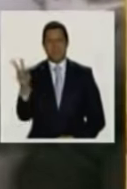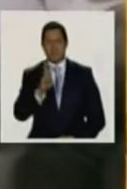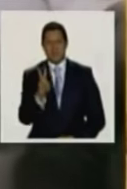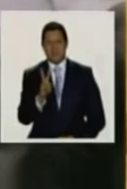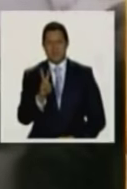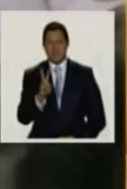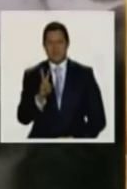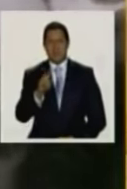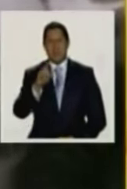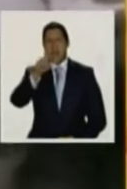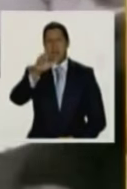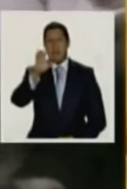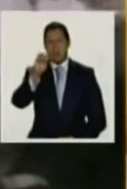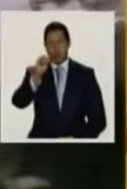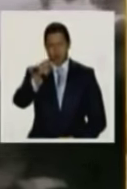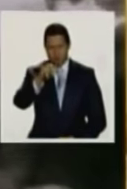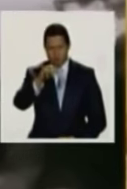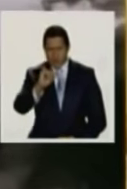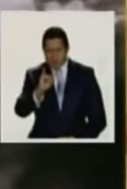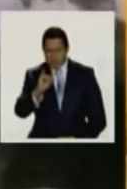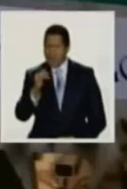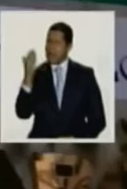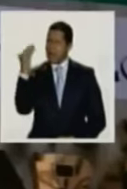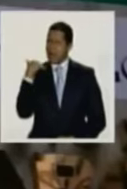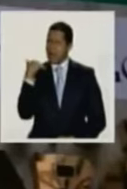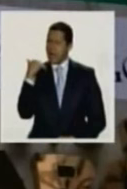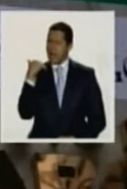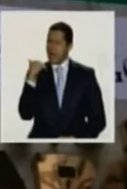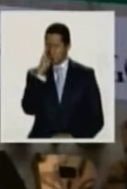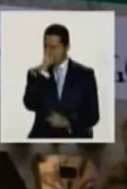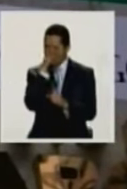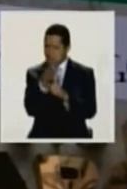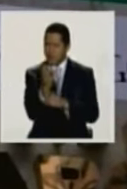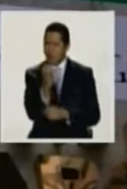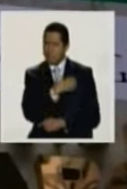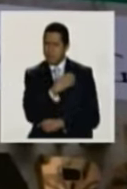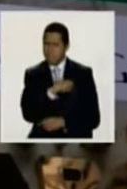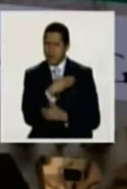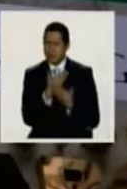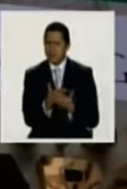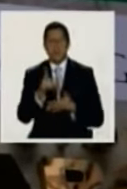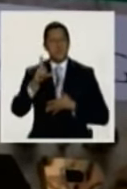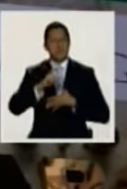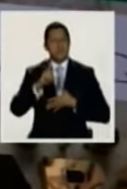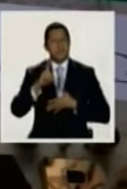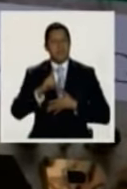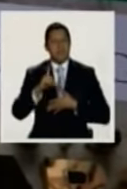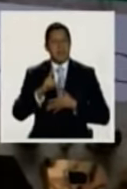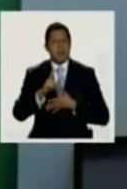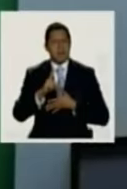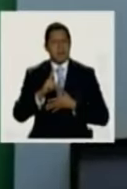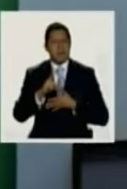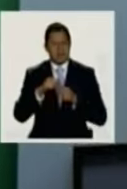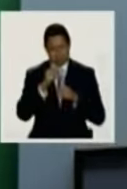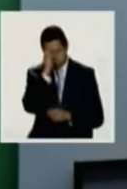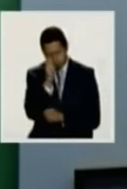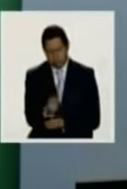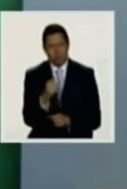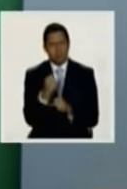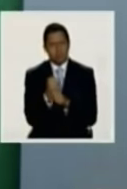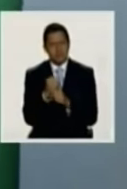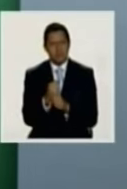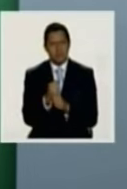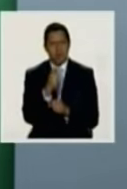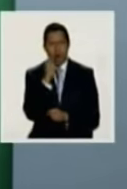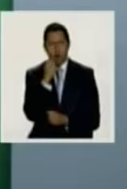Venezuela, Raúl León. En un principio, su objetivo era premiar novelas latinoamericanas, perpetuar y honrar la obra de